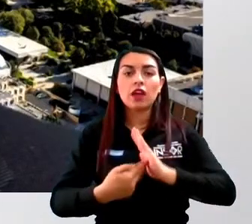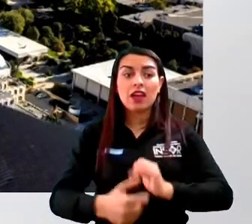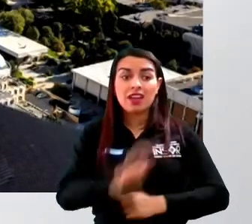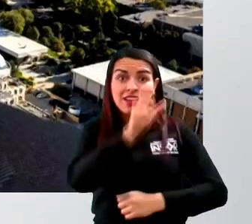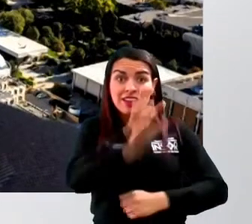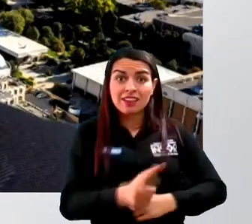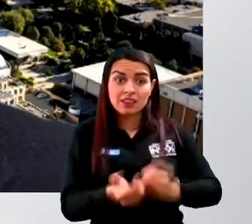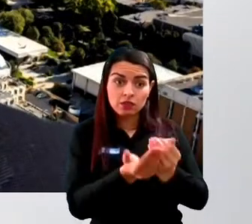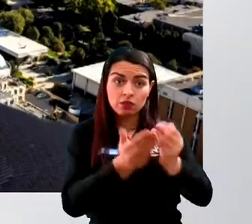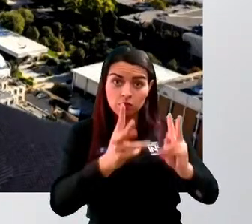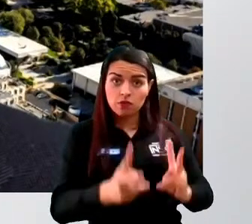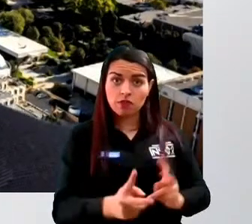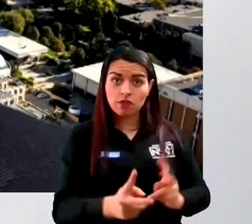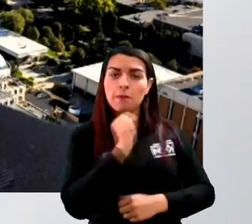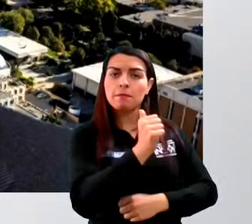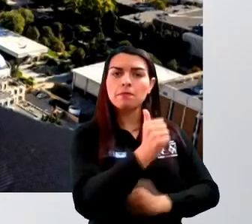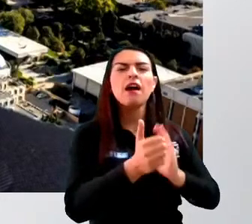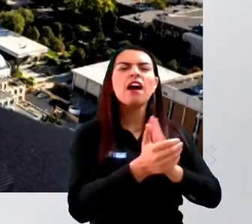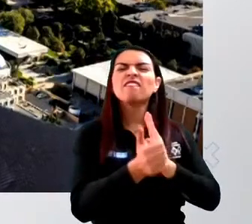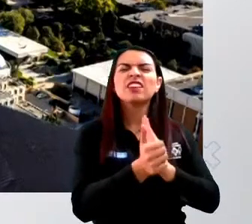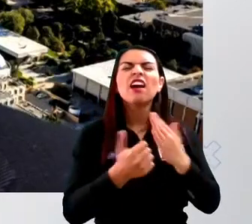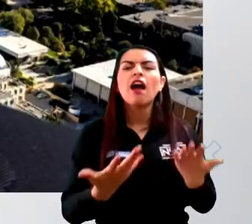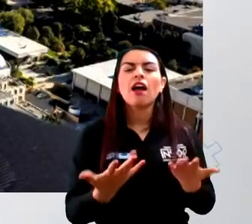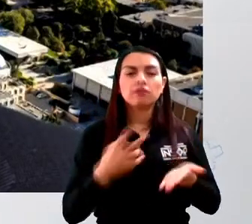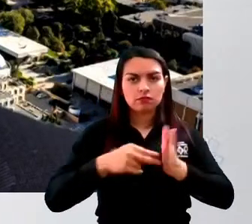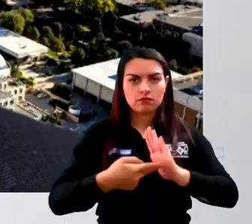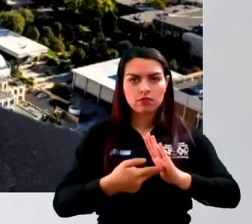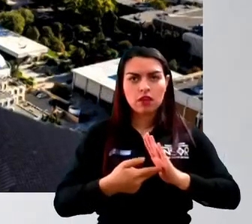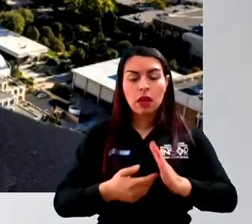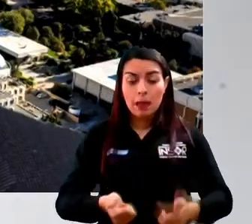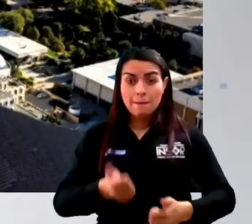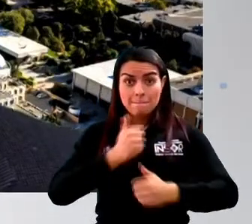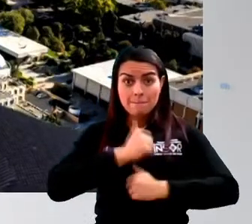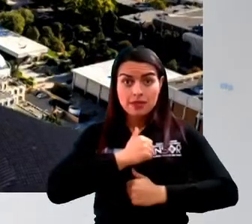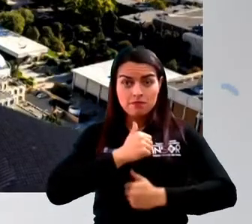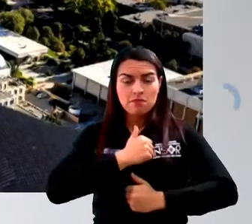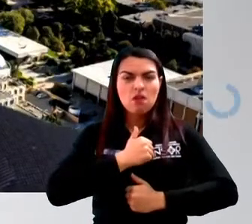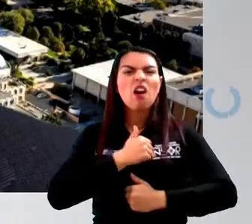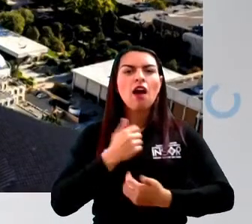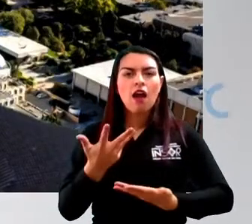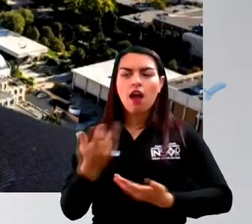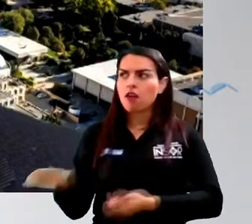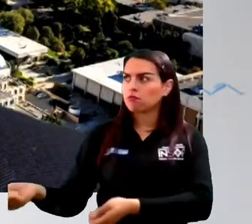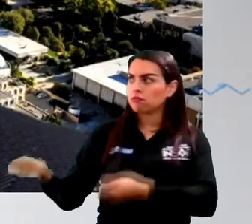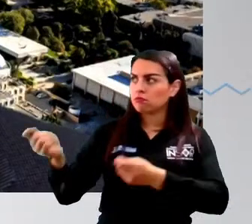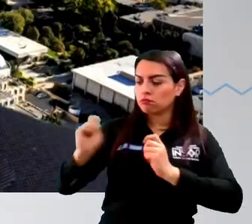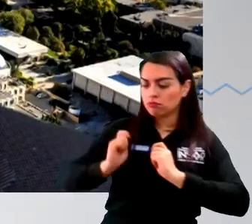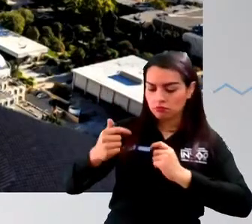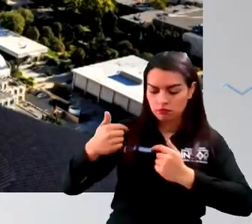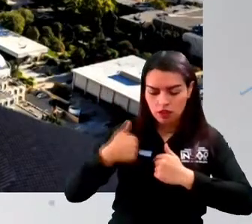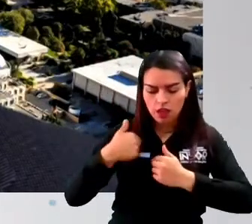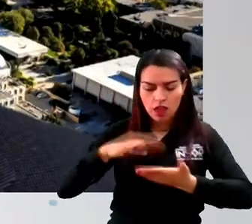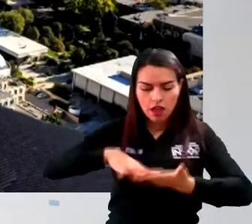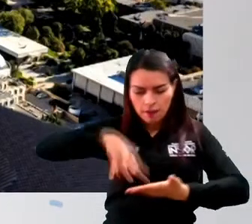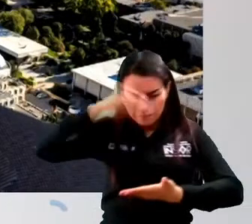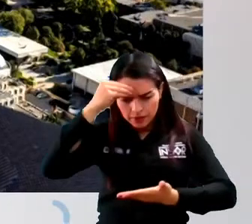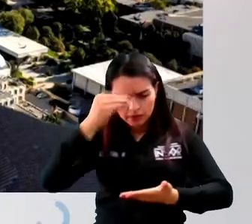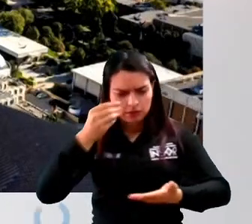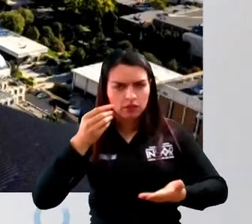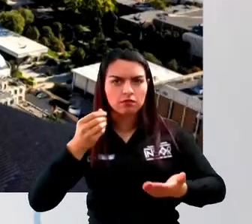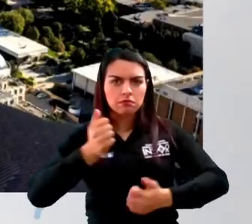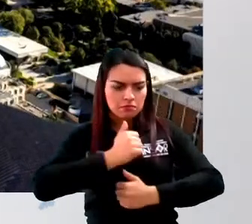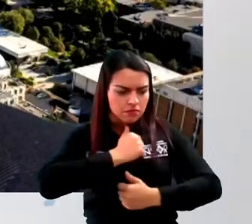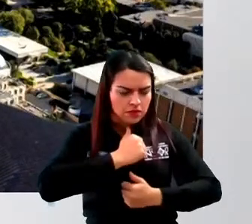estudiante puede tomar apropiación de su propio aprendizaje y